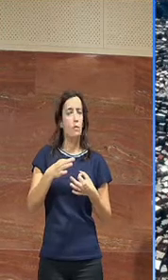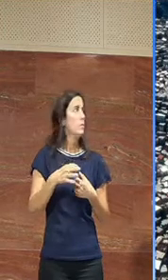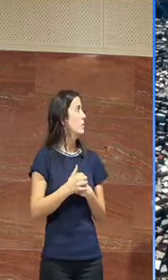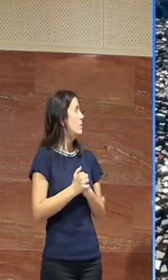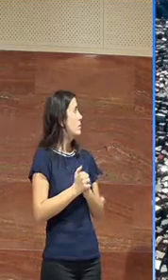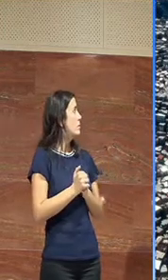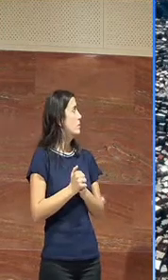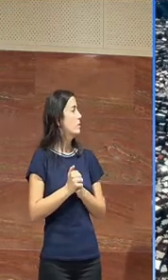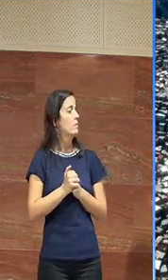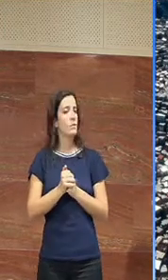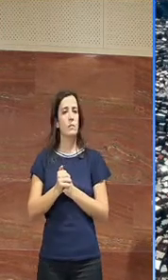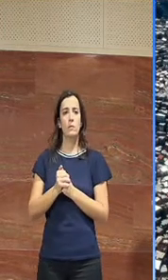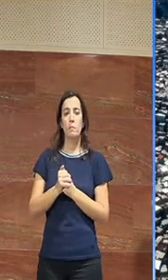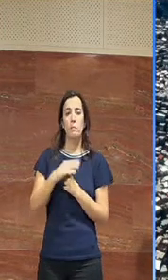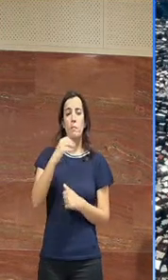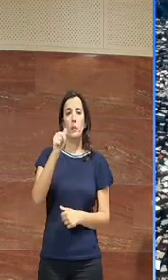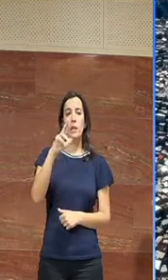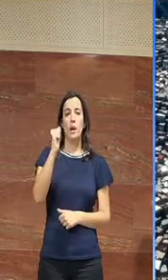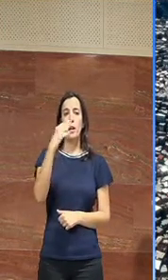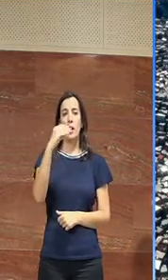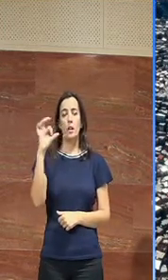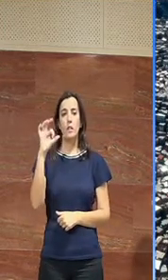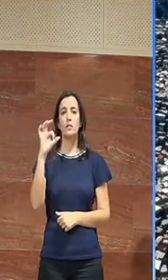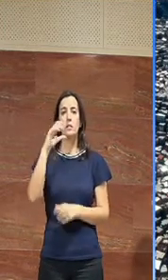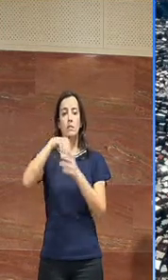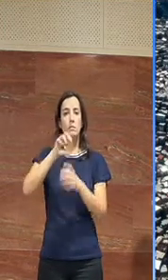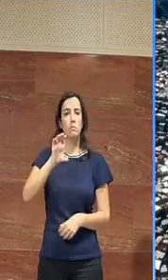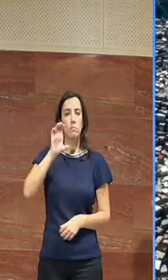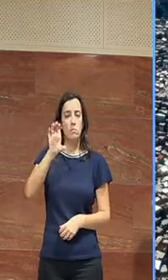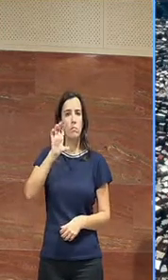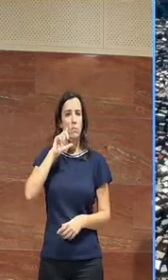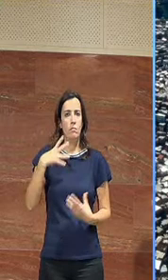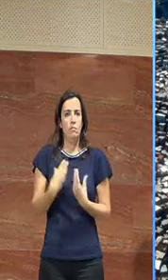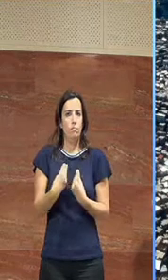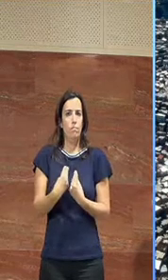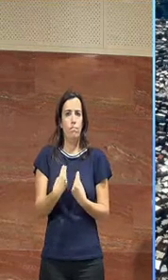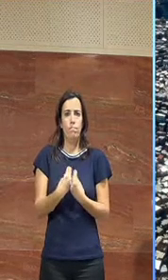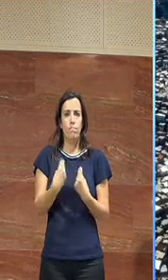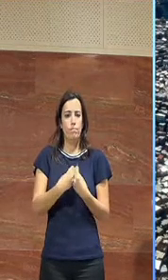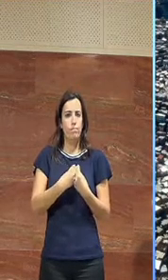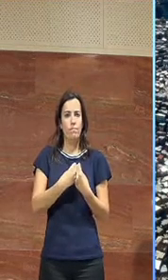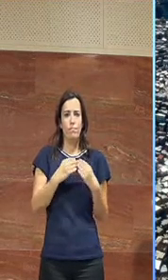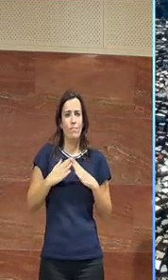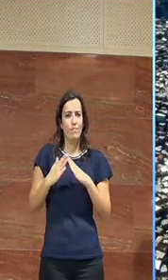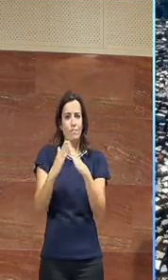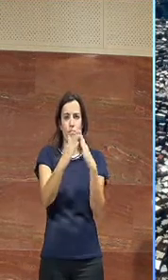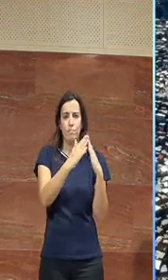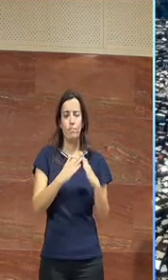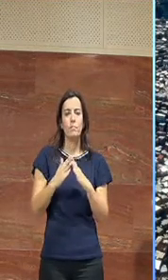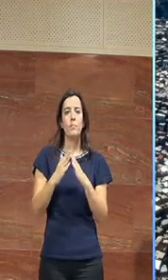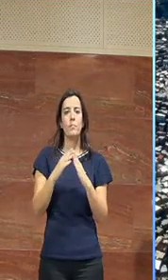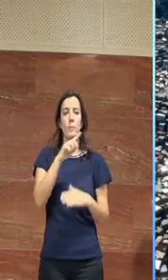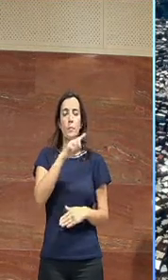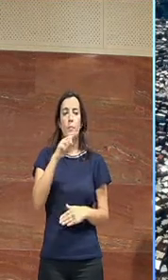¿no? Caracas pues, forma parte de un país que no es necesariamente pobre, ¿no? pero sí que